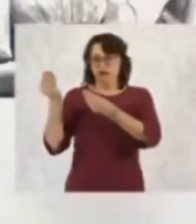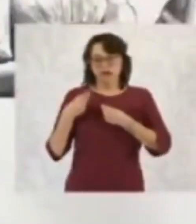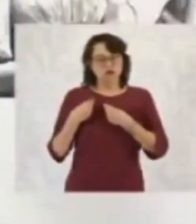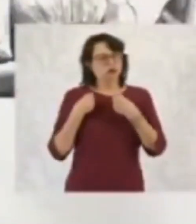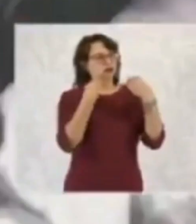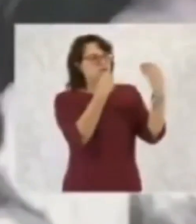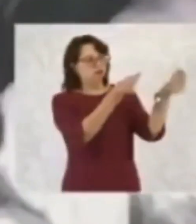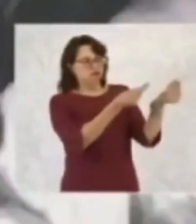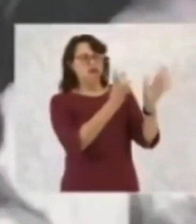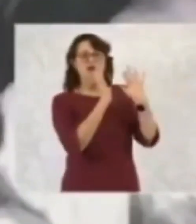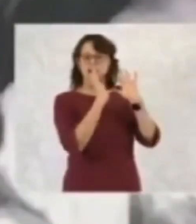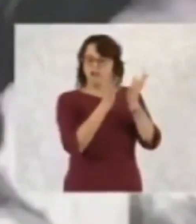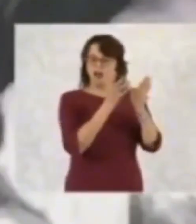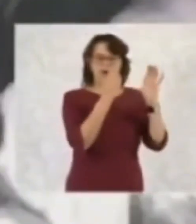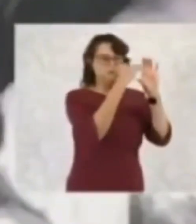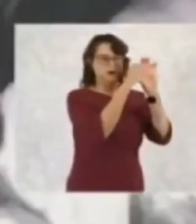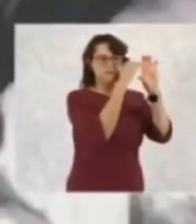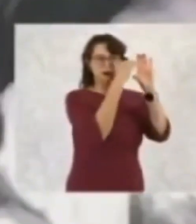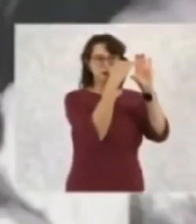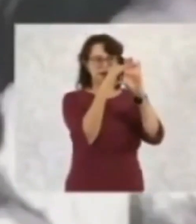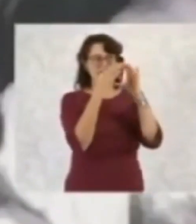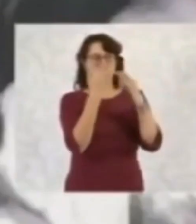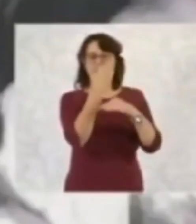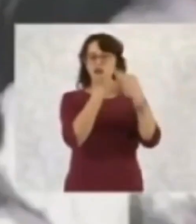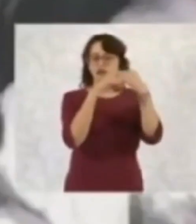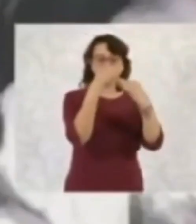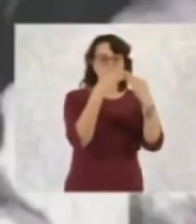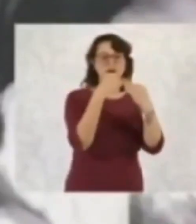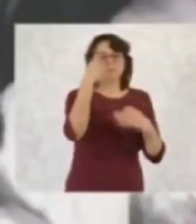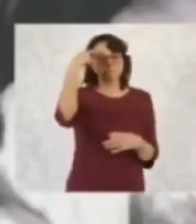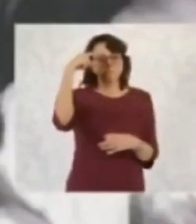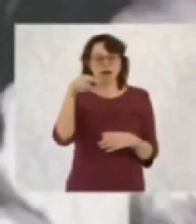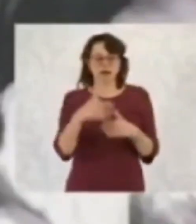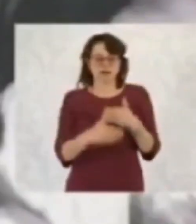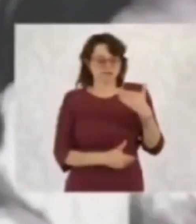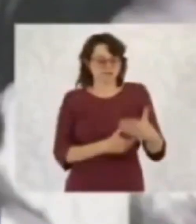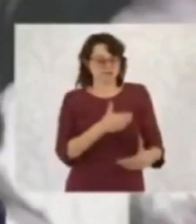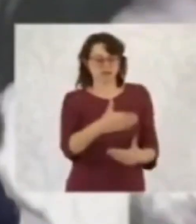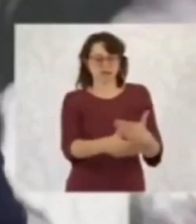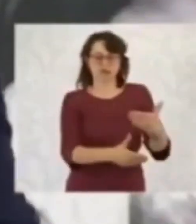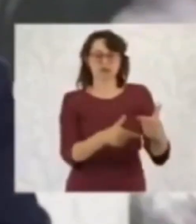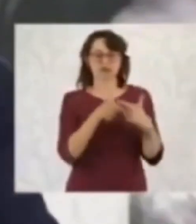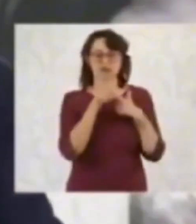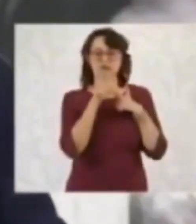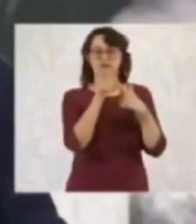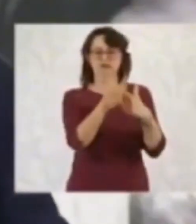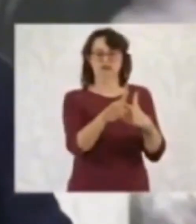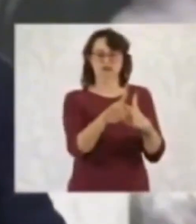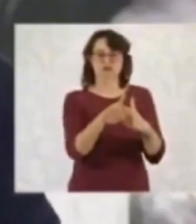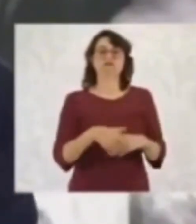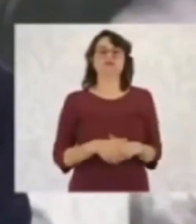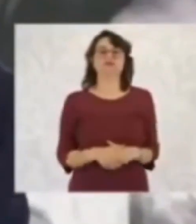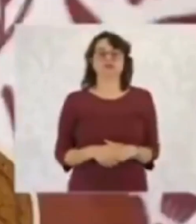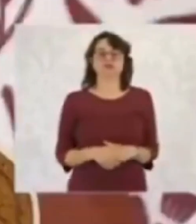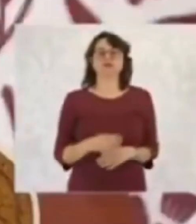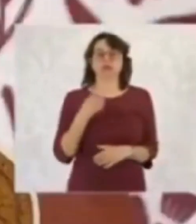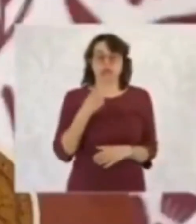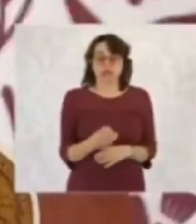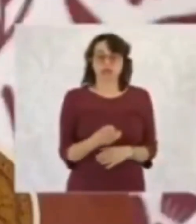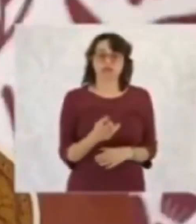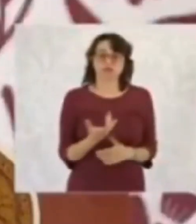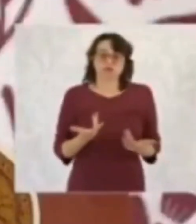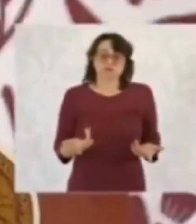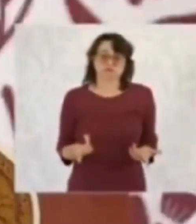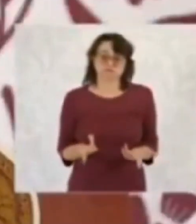al respecto, ya se han procesado en los términos institucionales. Entonces, así van las cosas, en esto